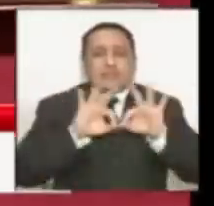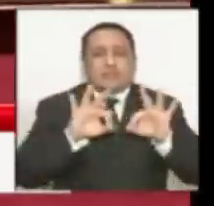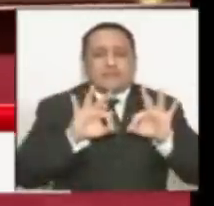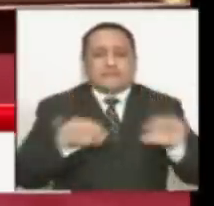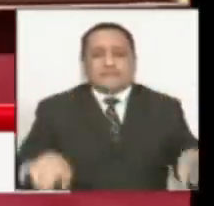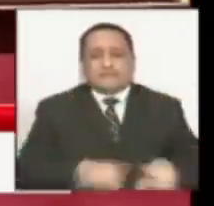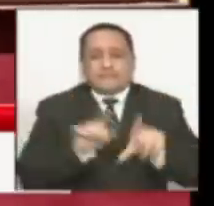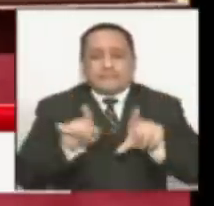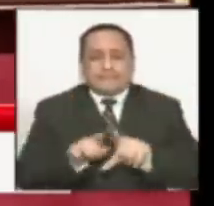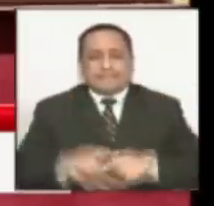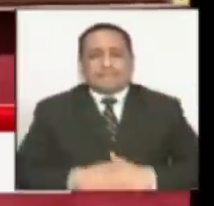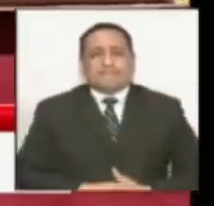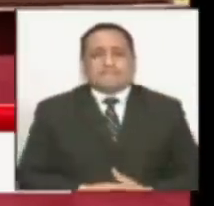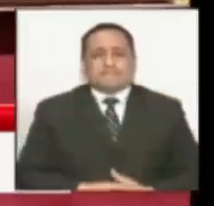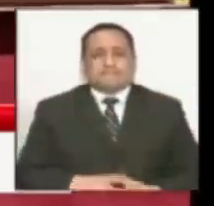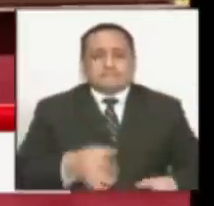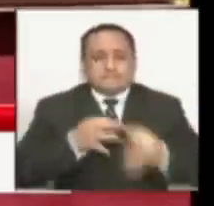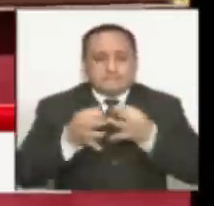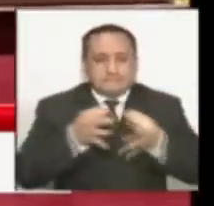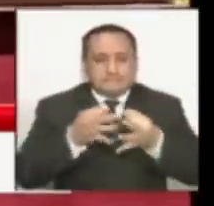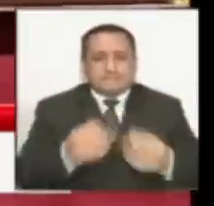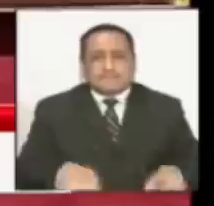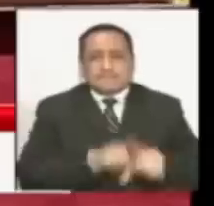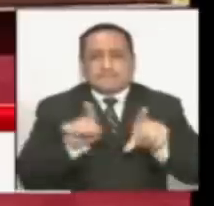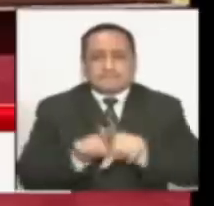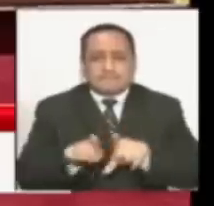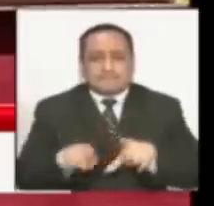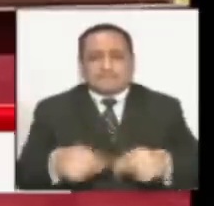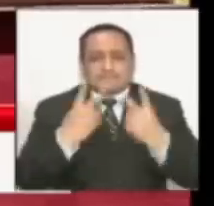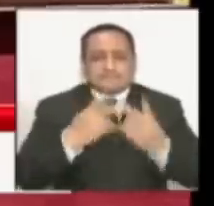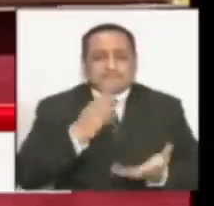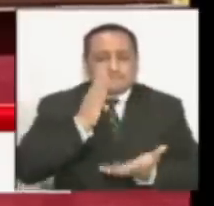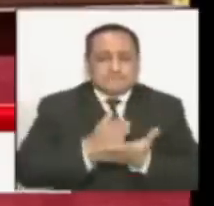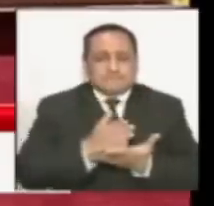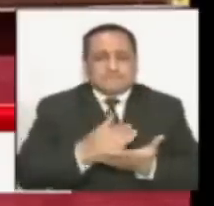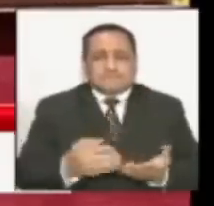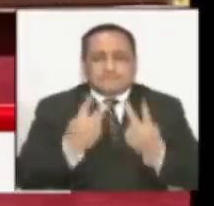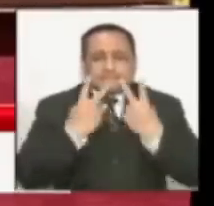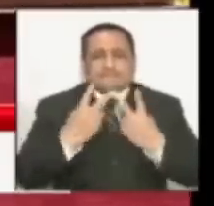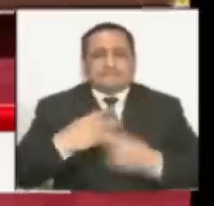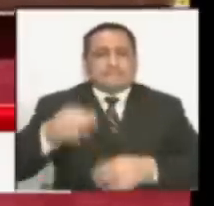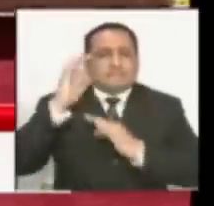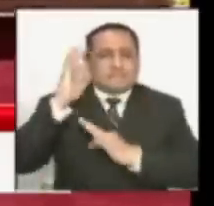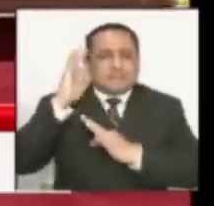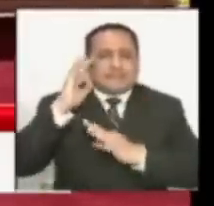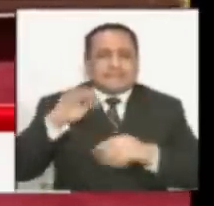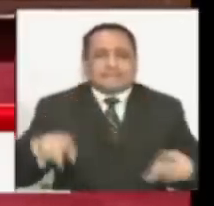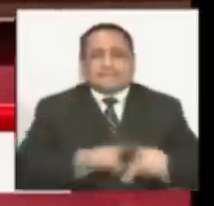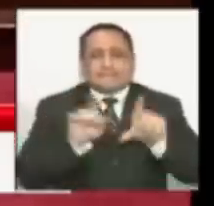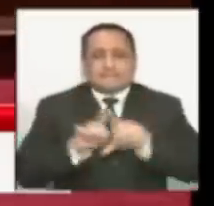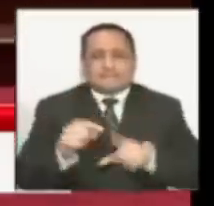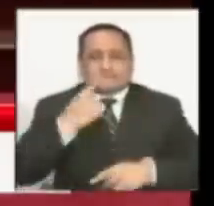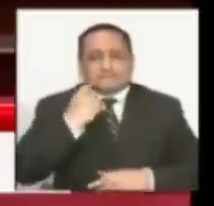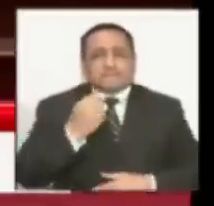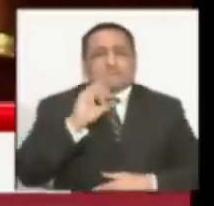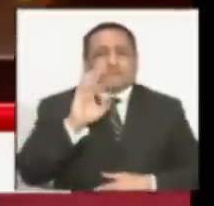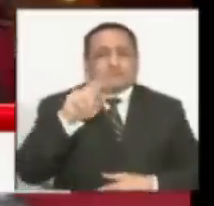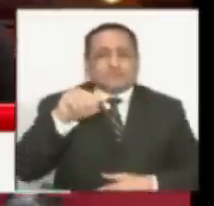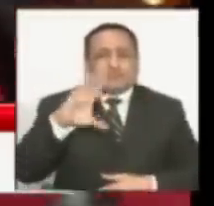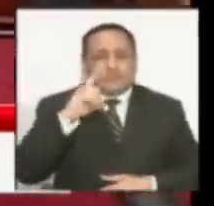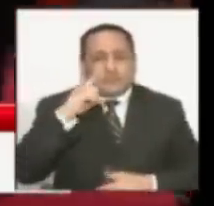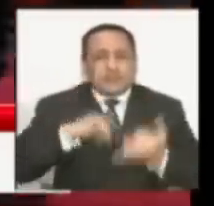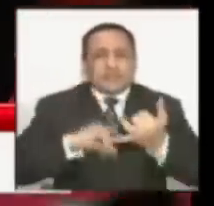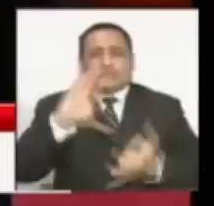Morado y día de ayer presentó una lista para la nueva mesa directiva a que él